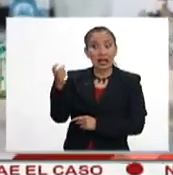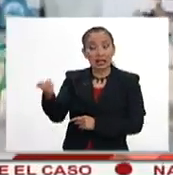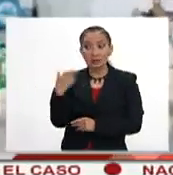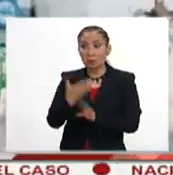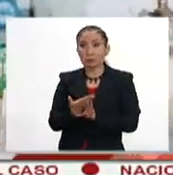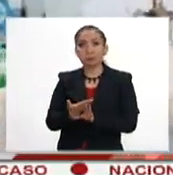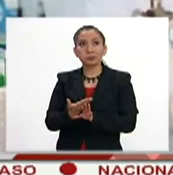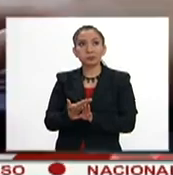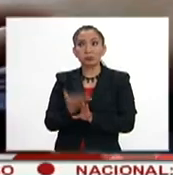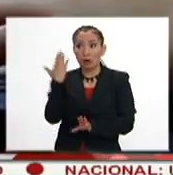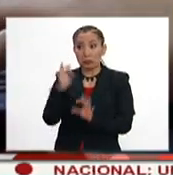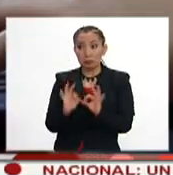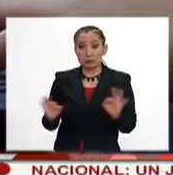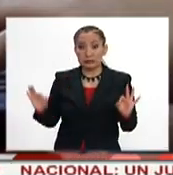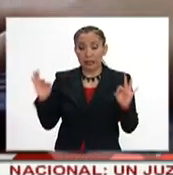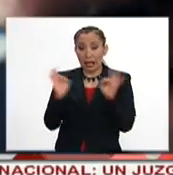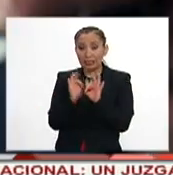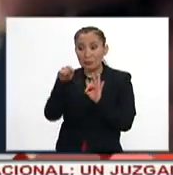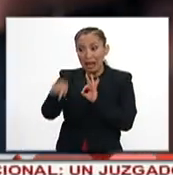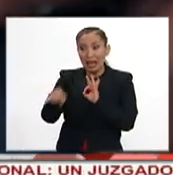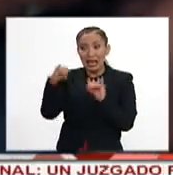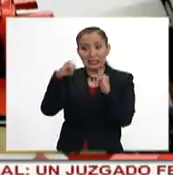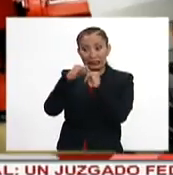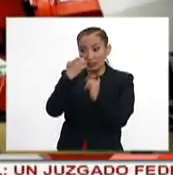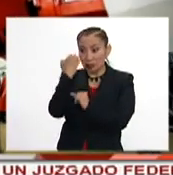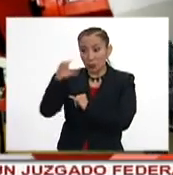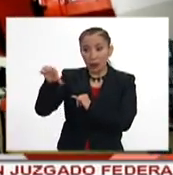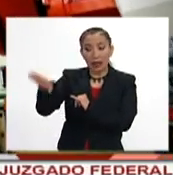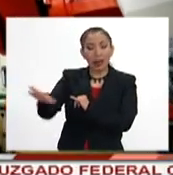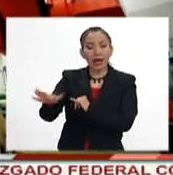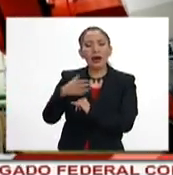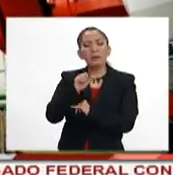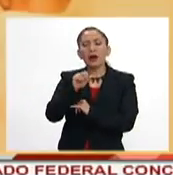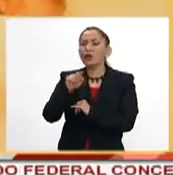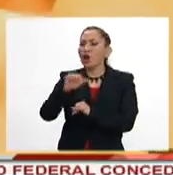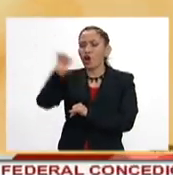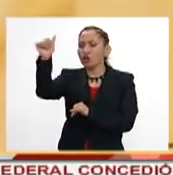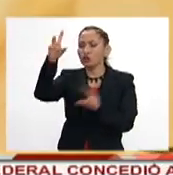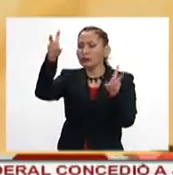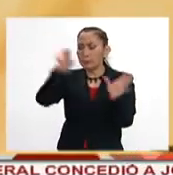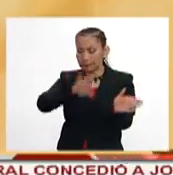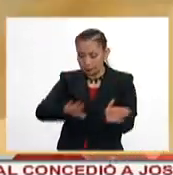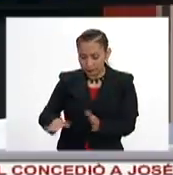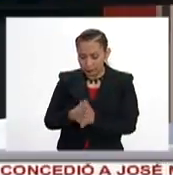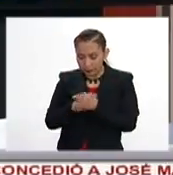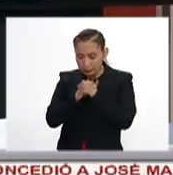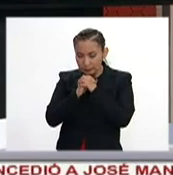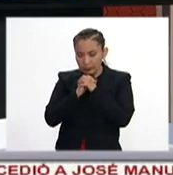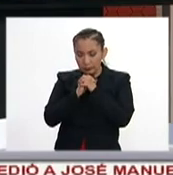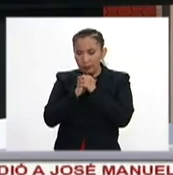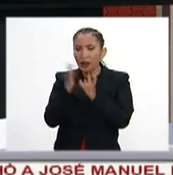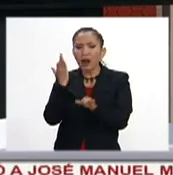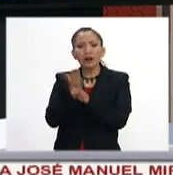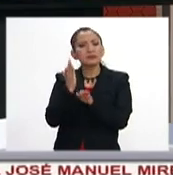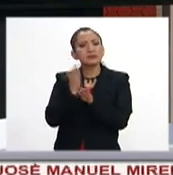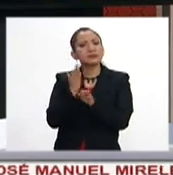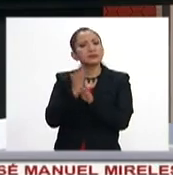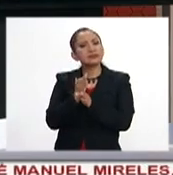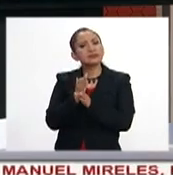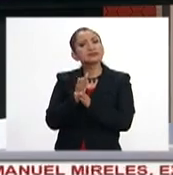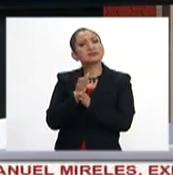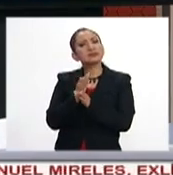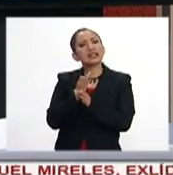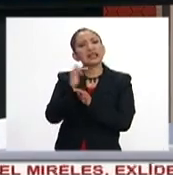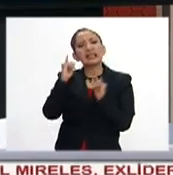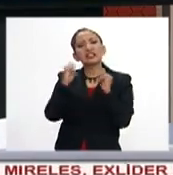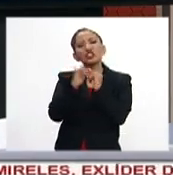algo muy importante para esta institución. Manuel, por otra parte, en este momento el